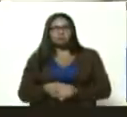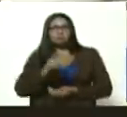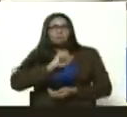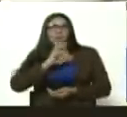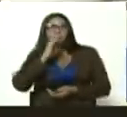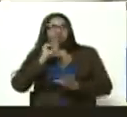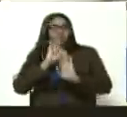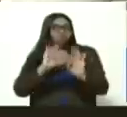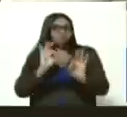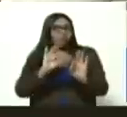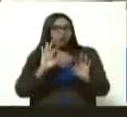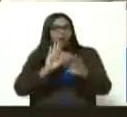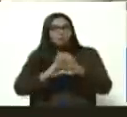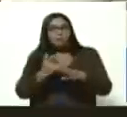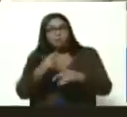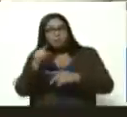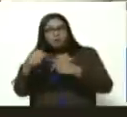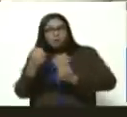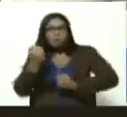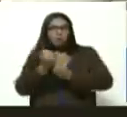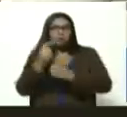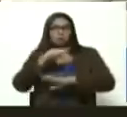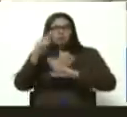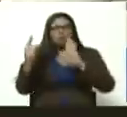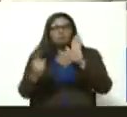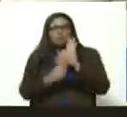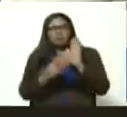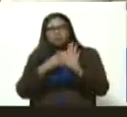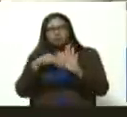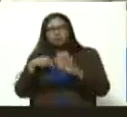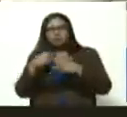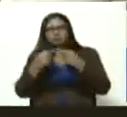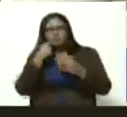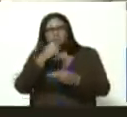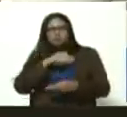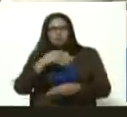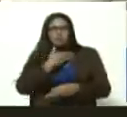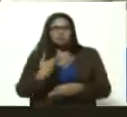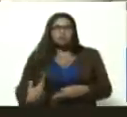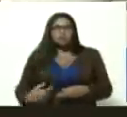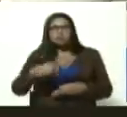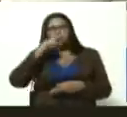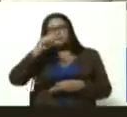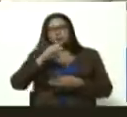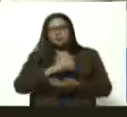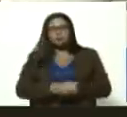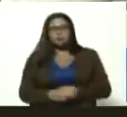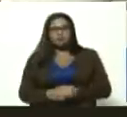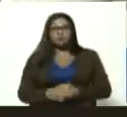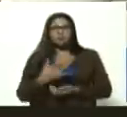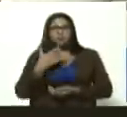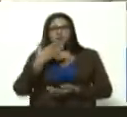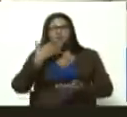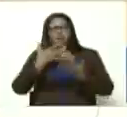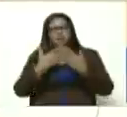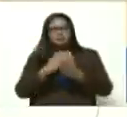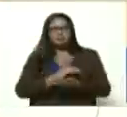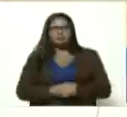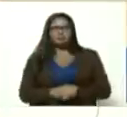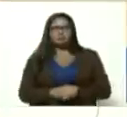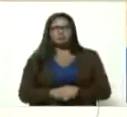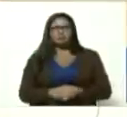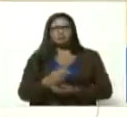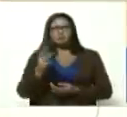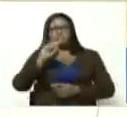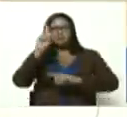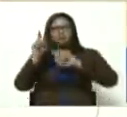y apoyamos totalmente lo dicho por nuestro presidente del nicolás maduro en ese sentido la segunda